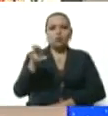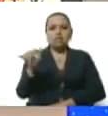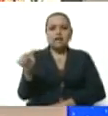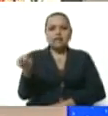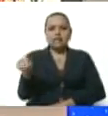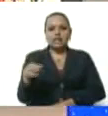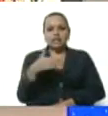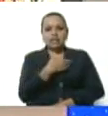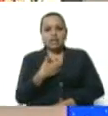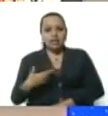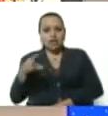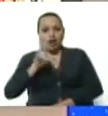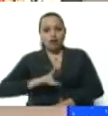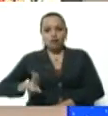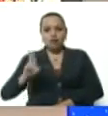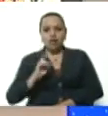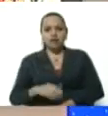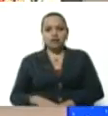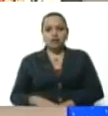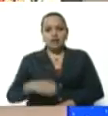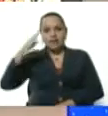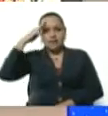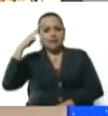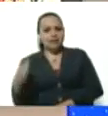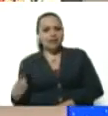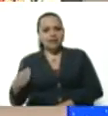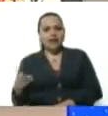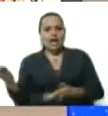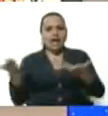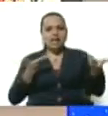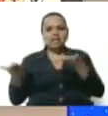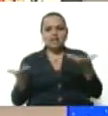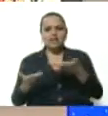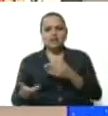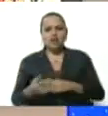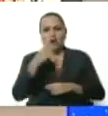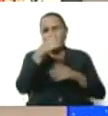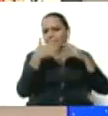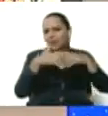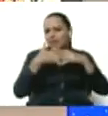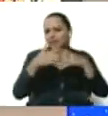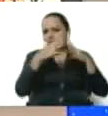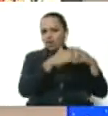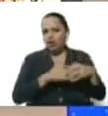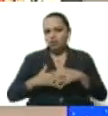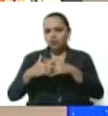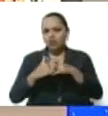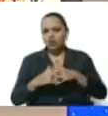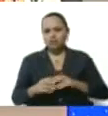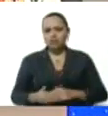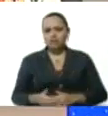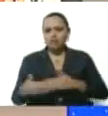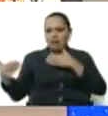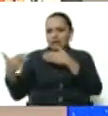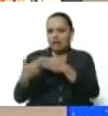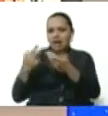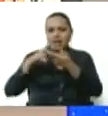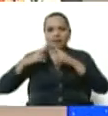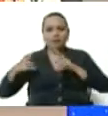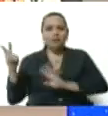pretende instrumentalizar la maquinaria militar al servicio de la ExxonMobil para amenazar la paz de